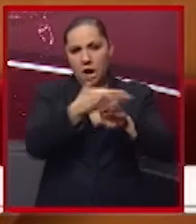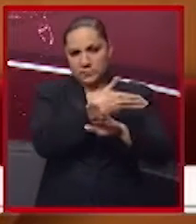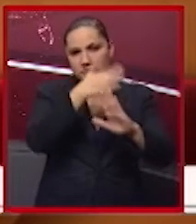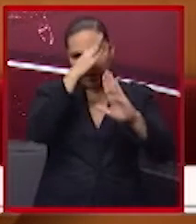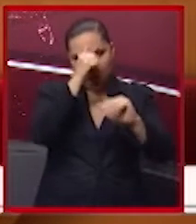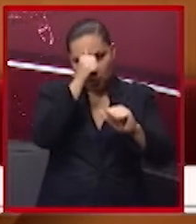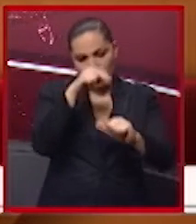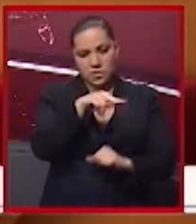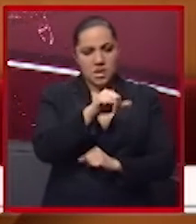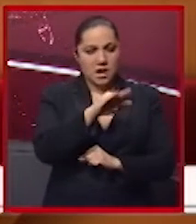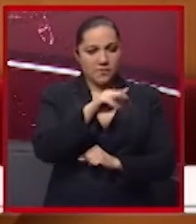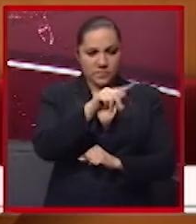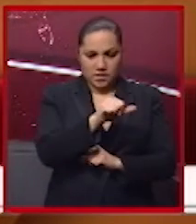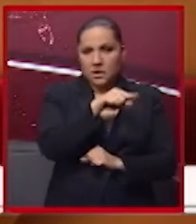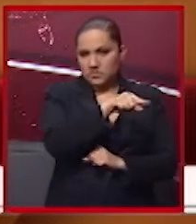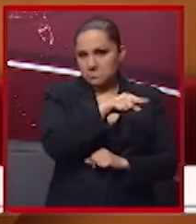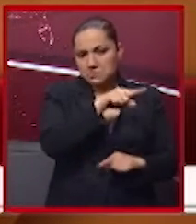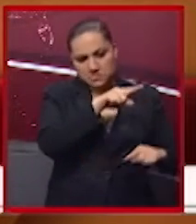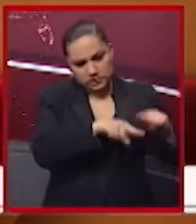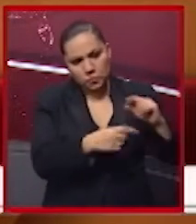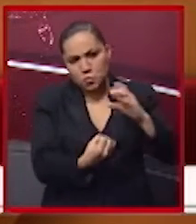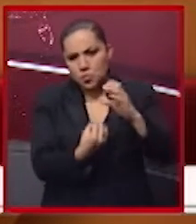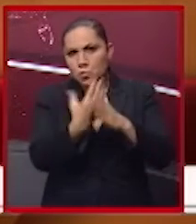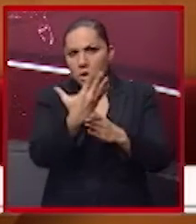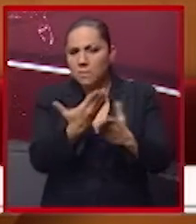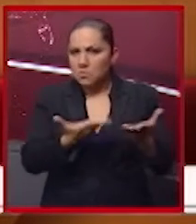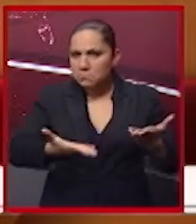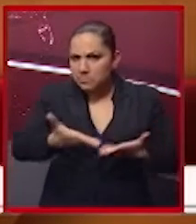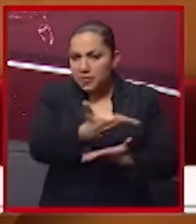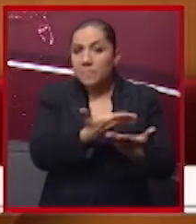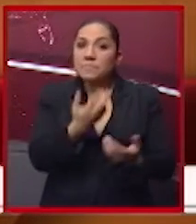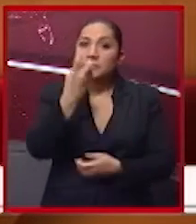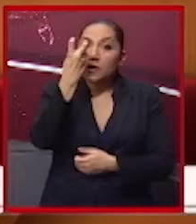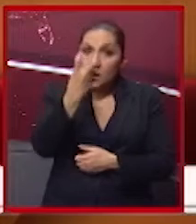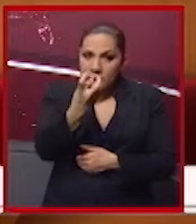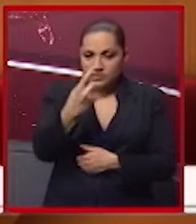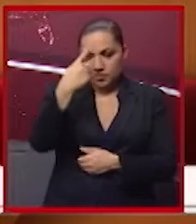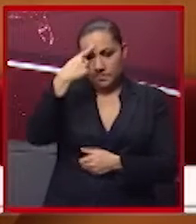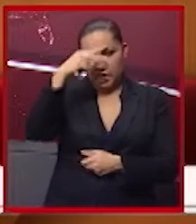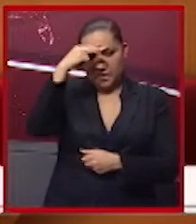logro importante que hoy da un horizonte de tranquilidad a la economía mexicana.